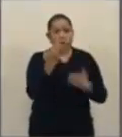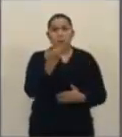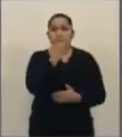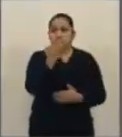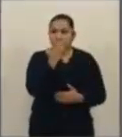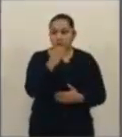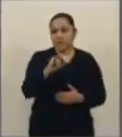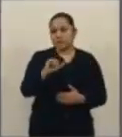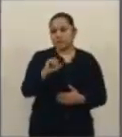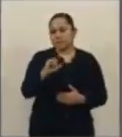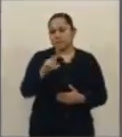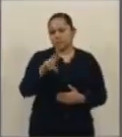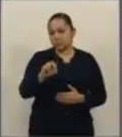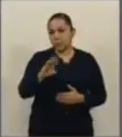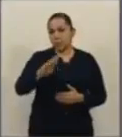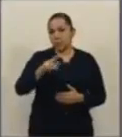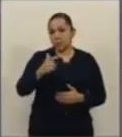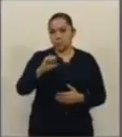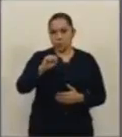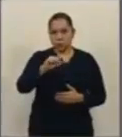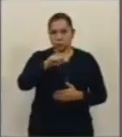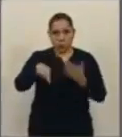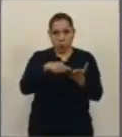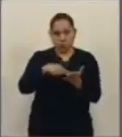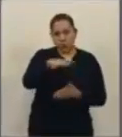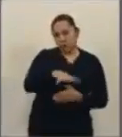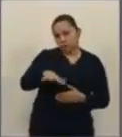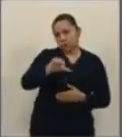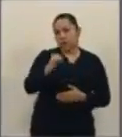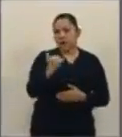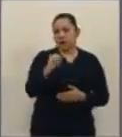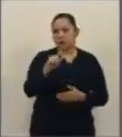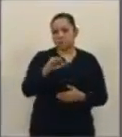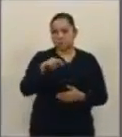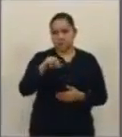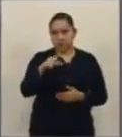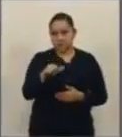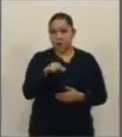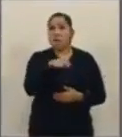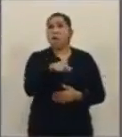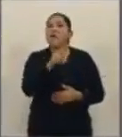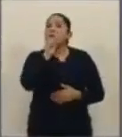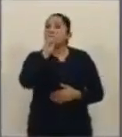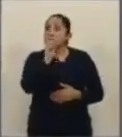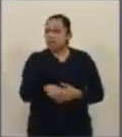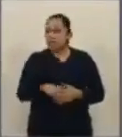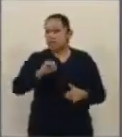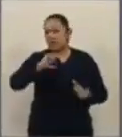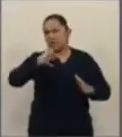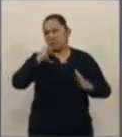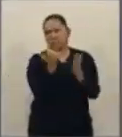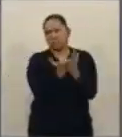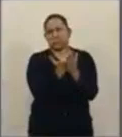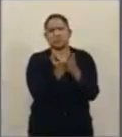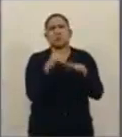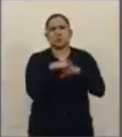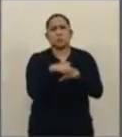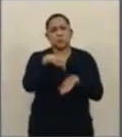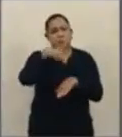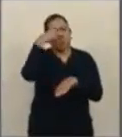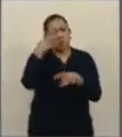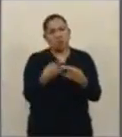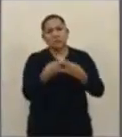Isidro Burgos de Ayotzinapa, quedó registrada también en el libro rojo de la historia sangrienta de nuestro